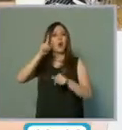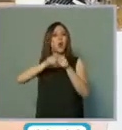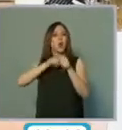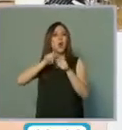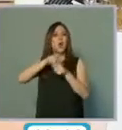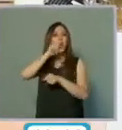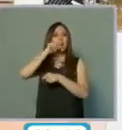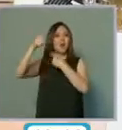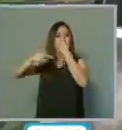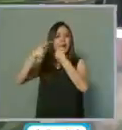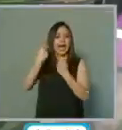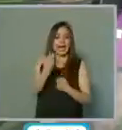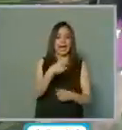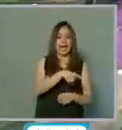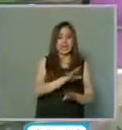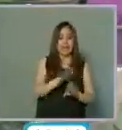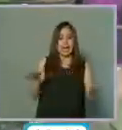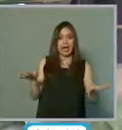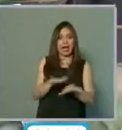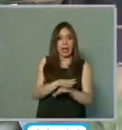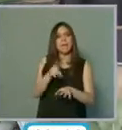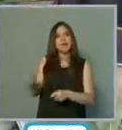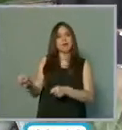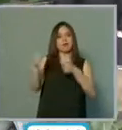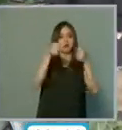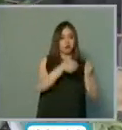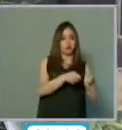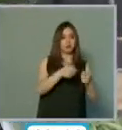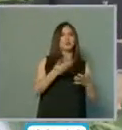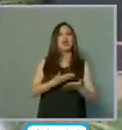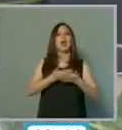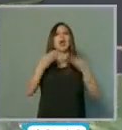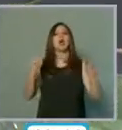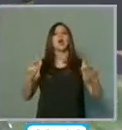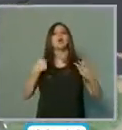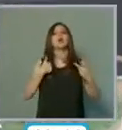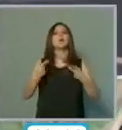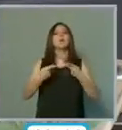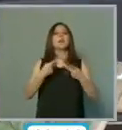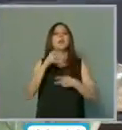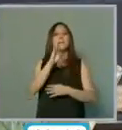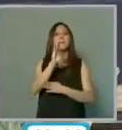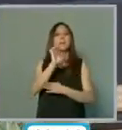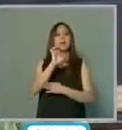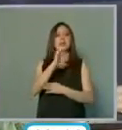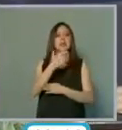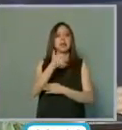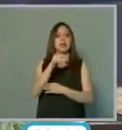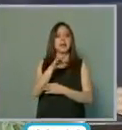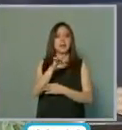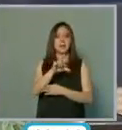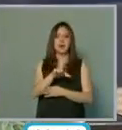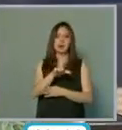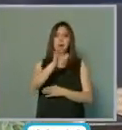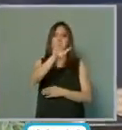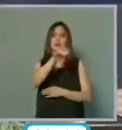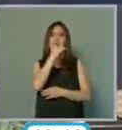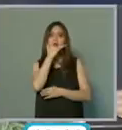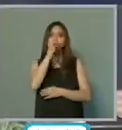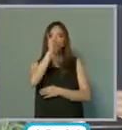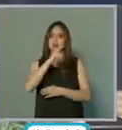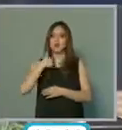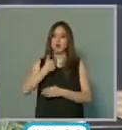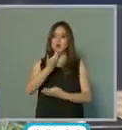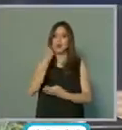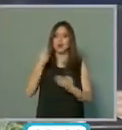lado, yo voy a ir preparando entonces mi Ay, bechamel. chef, ¿cómo se ve que no tengo procesador, ¿Verdad? Sí. Porque Compañera, no sabía te ni faltó cerrar. todo lo